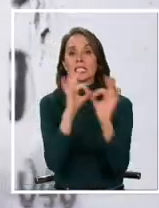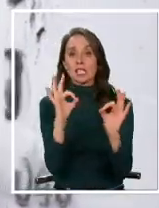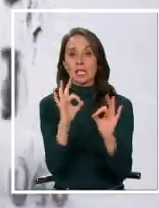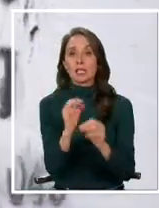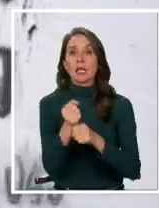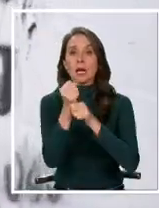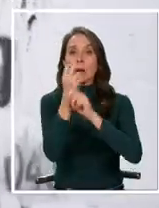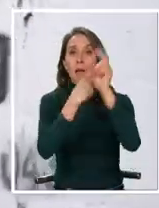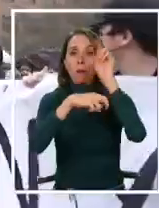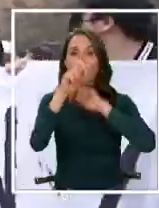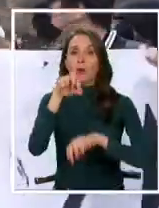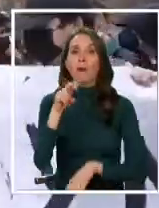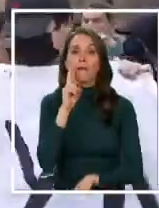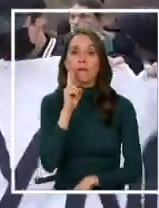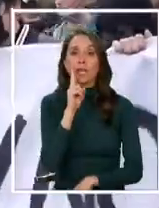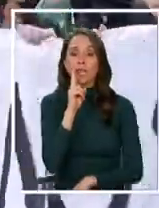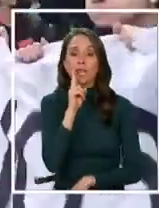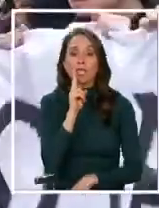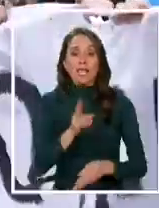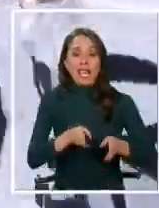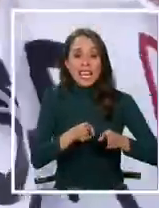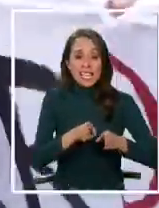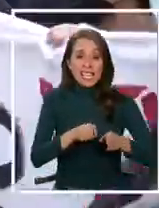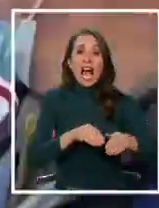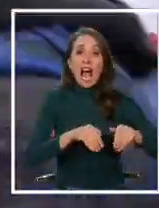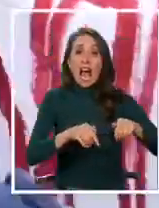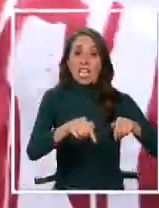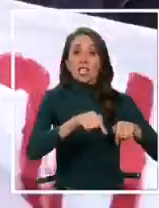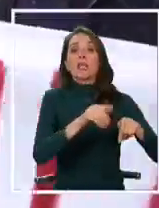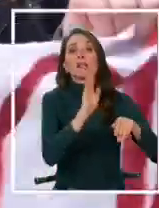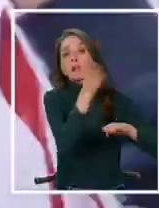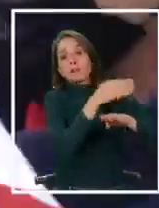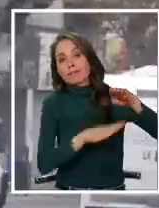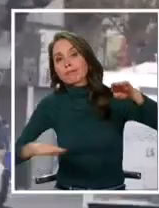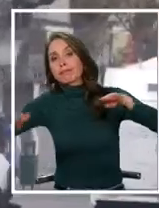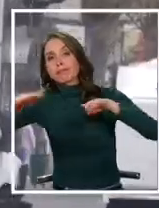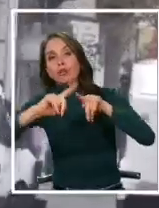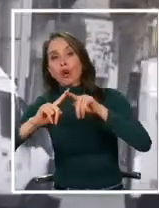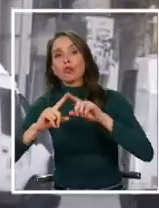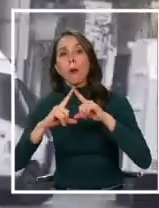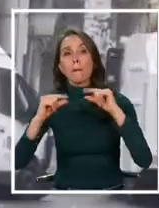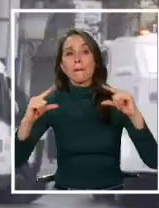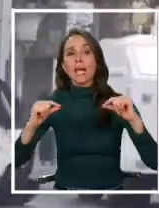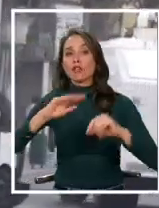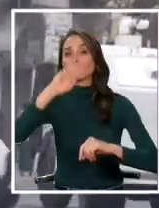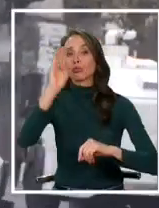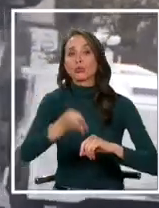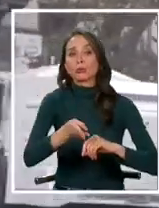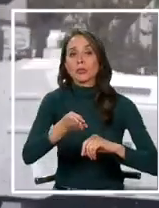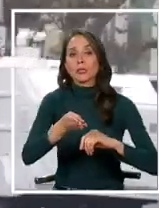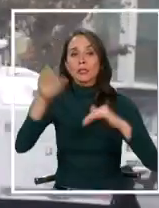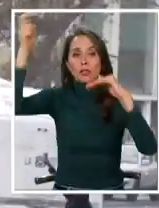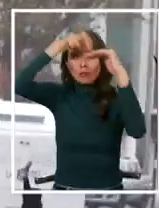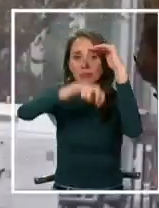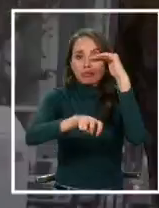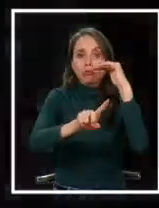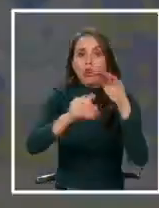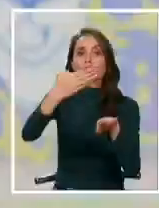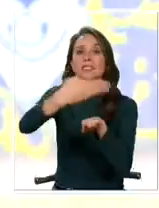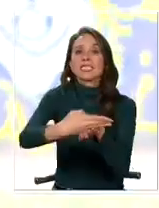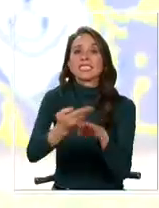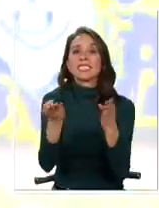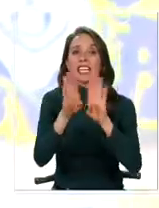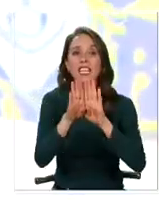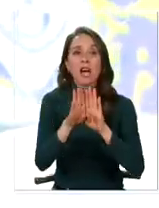además generó este viernes desvíos de tránsito y cierres temporales de algunas estaciones de men mucho Taco venimos de allá